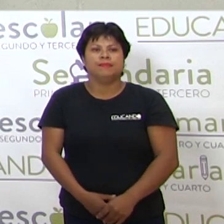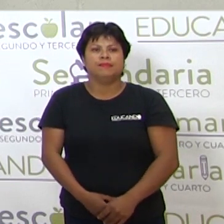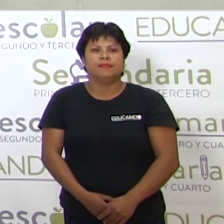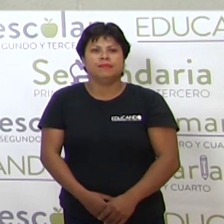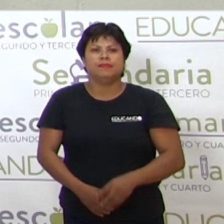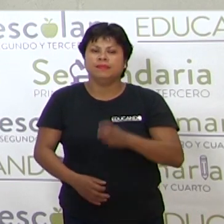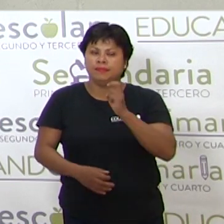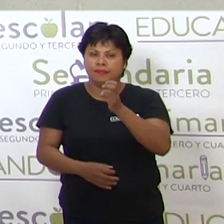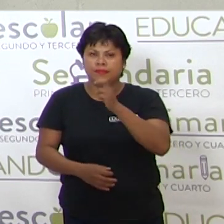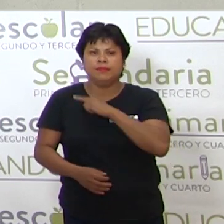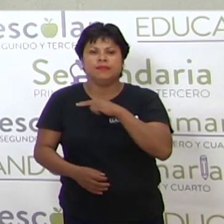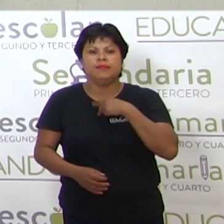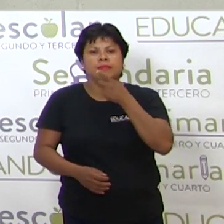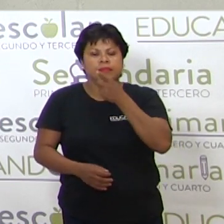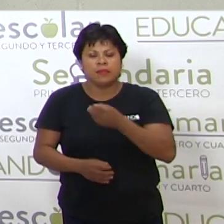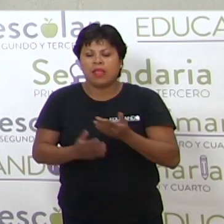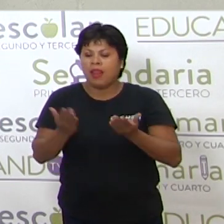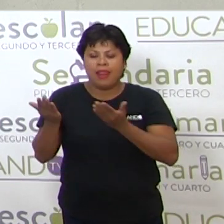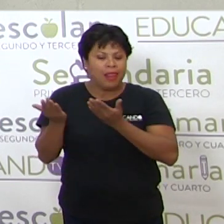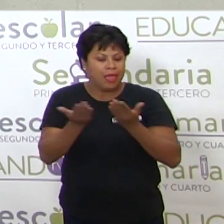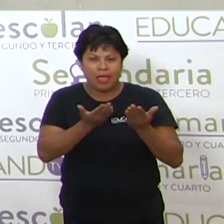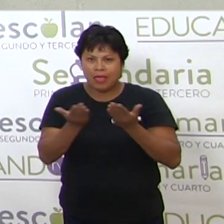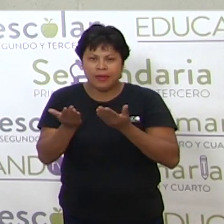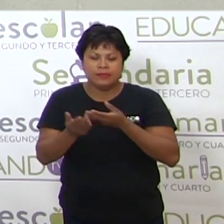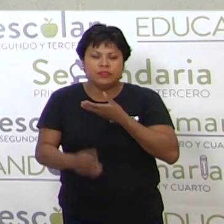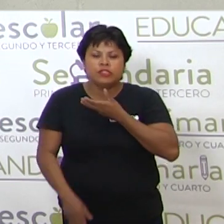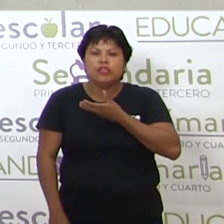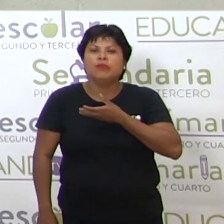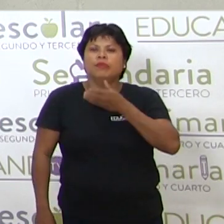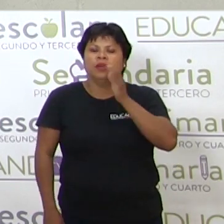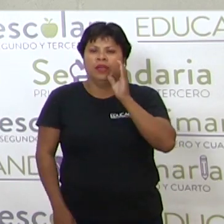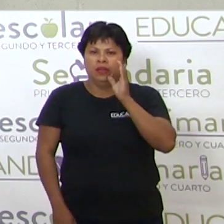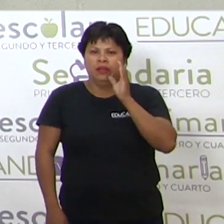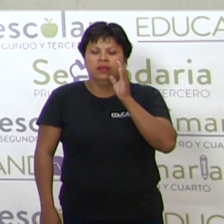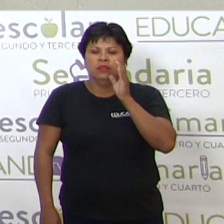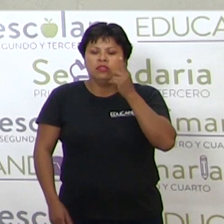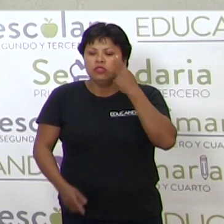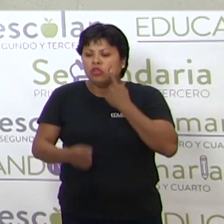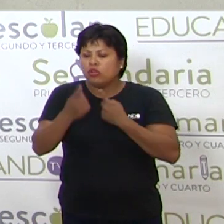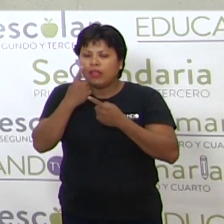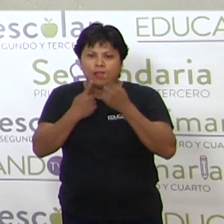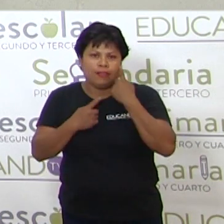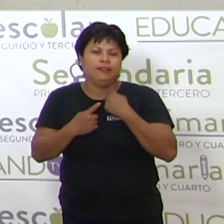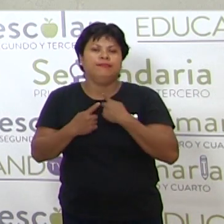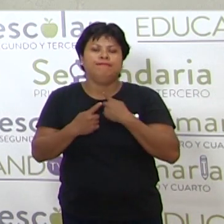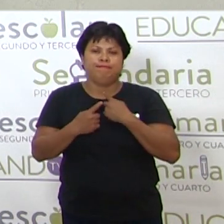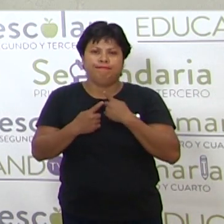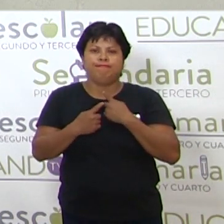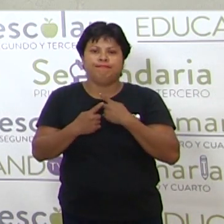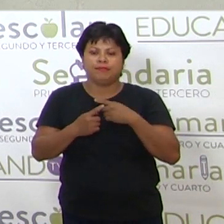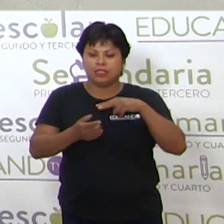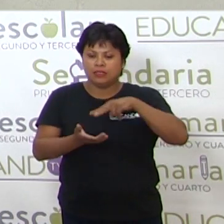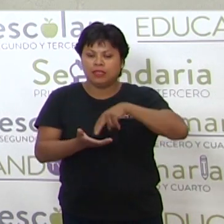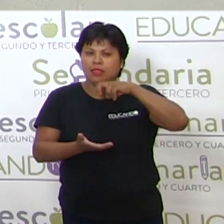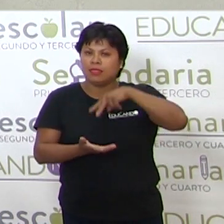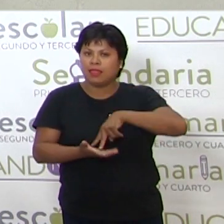por eso decimos leer tomar llorar saltar